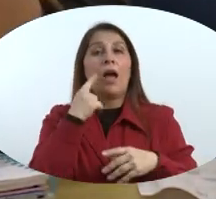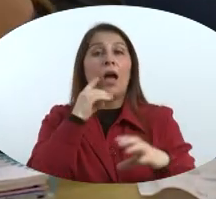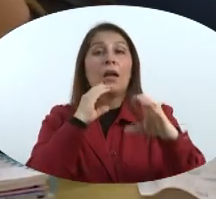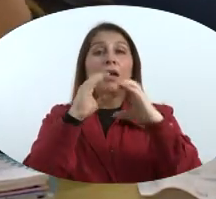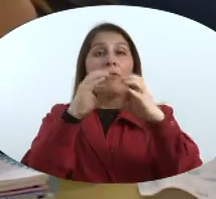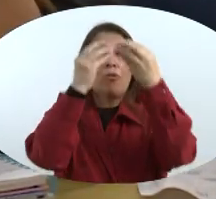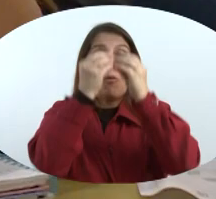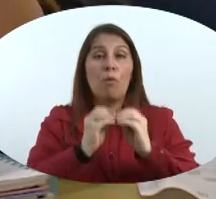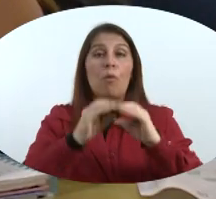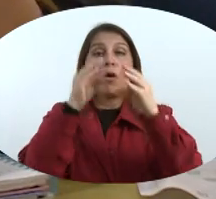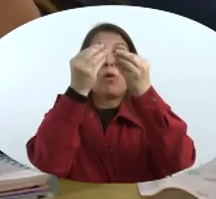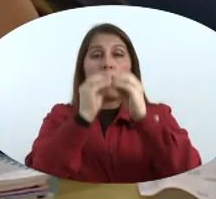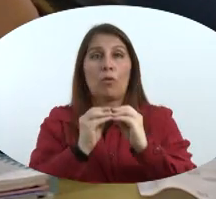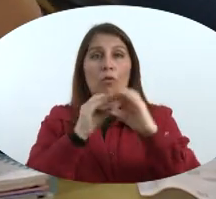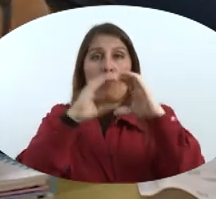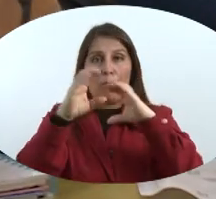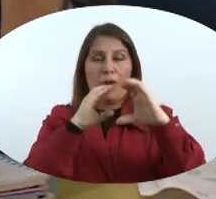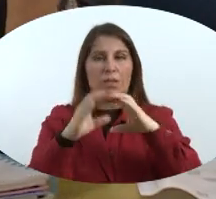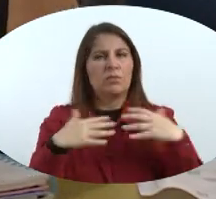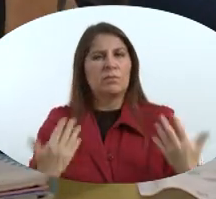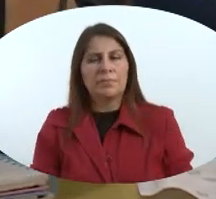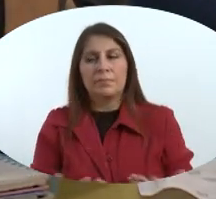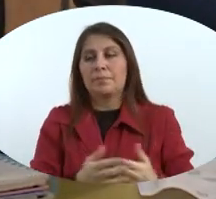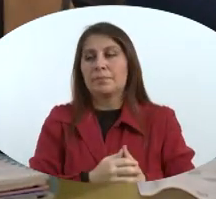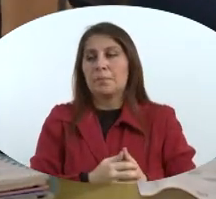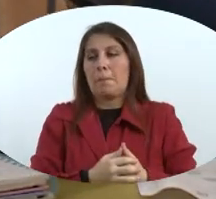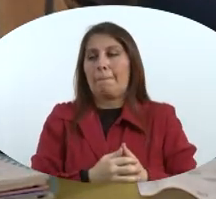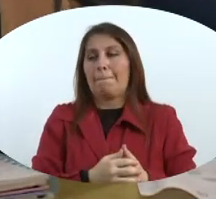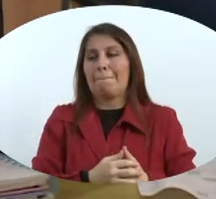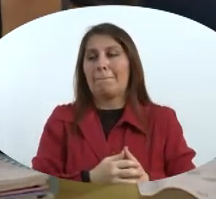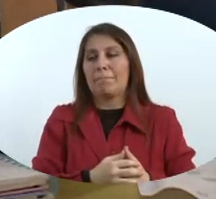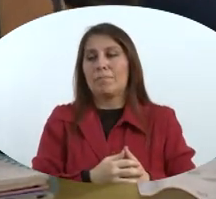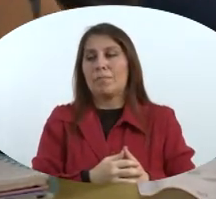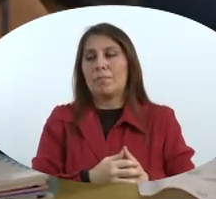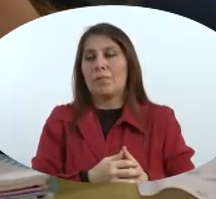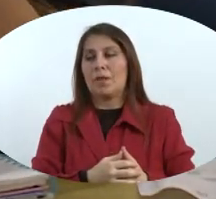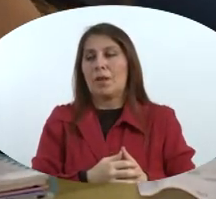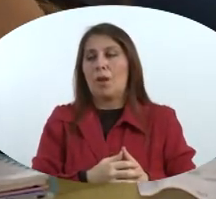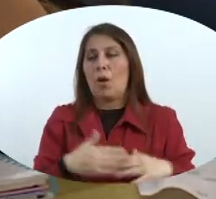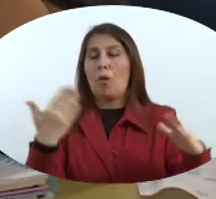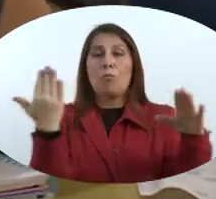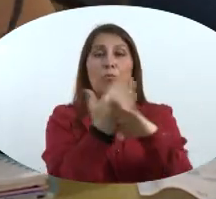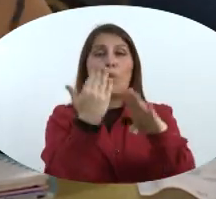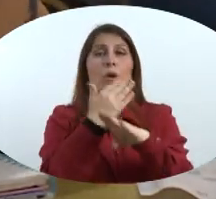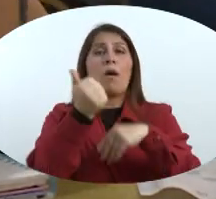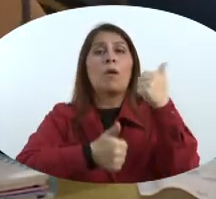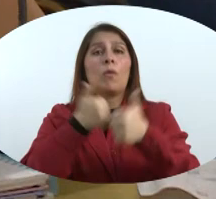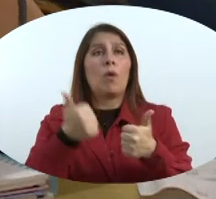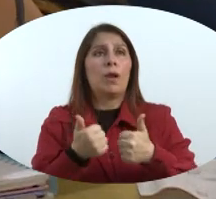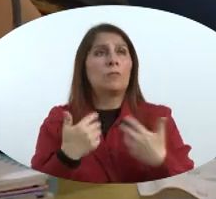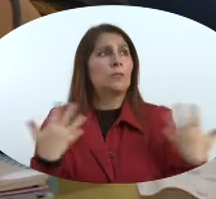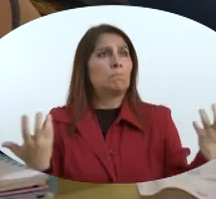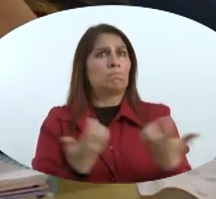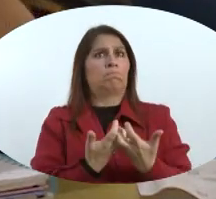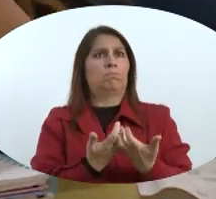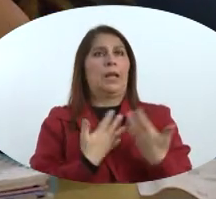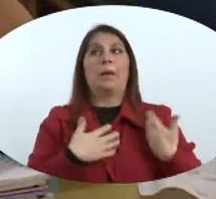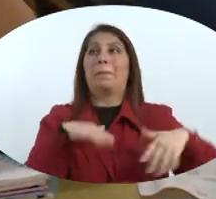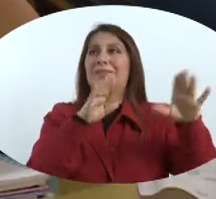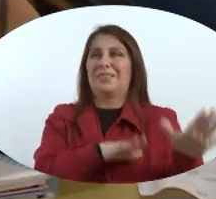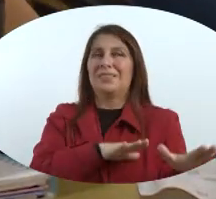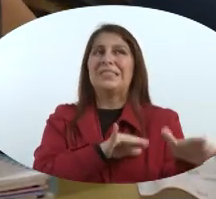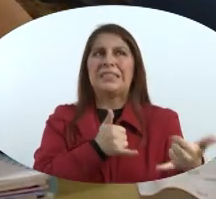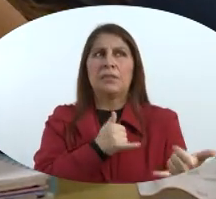y los canales de comunicación también funcionan porque una gran problemática es que a veces nosotros no sabemos qué hacer con una